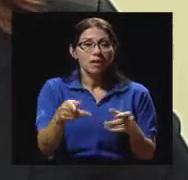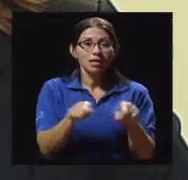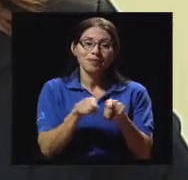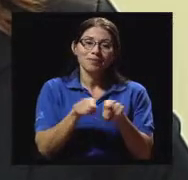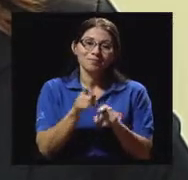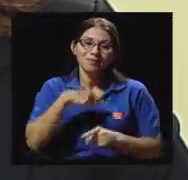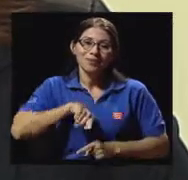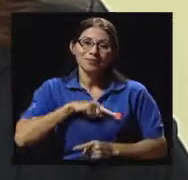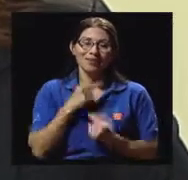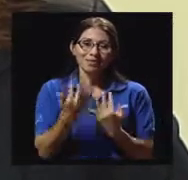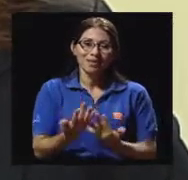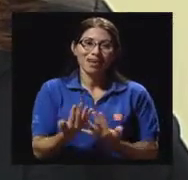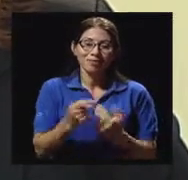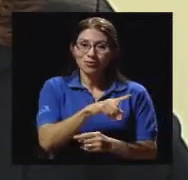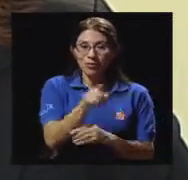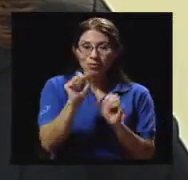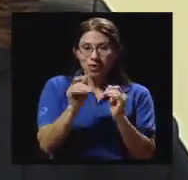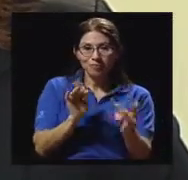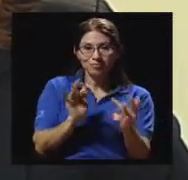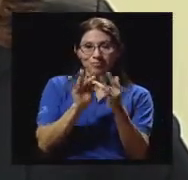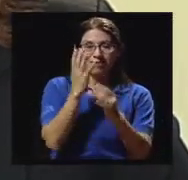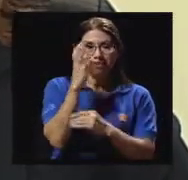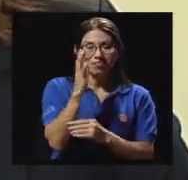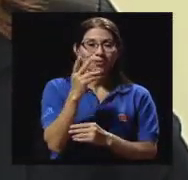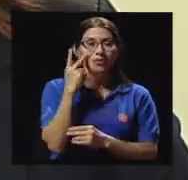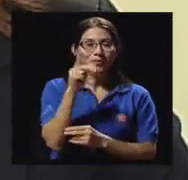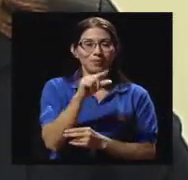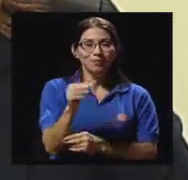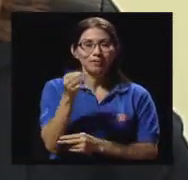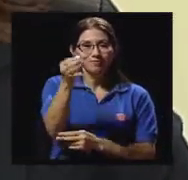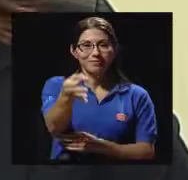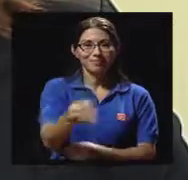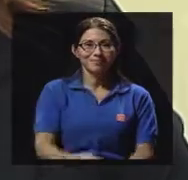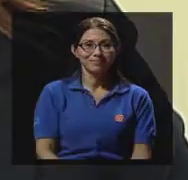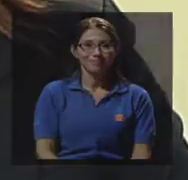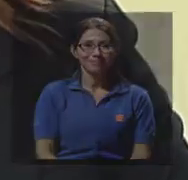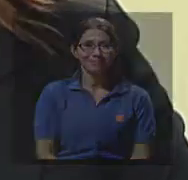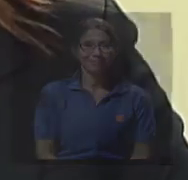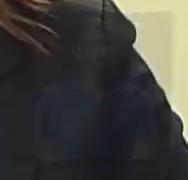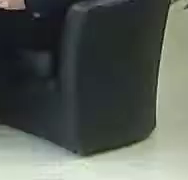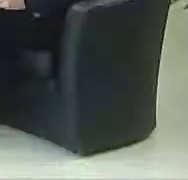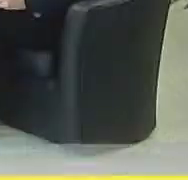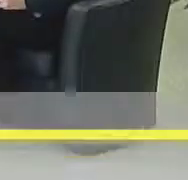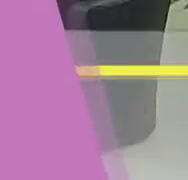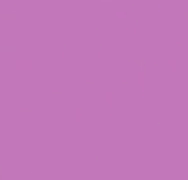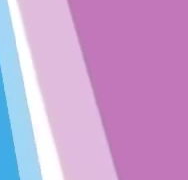demás y realmente que esperamos que entonces pueda visitarnos en nuestro Facebook. Nos vemos la próxima semana.